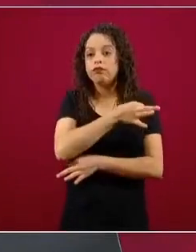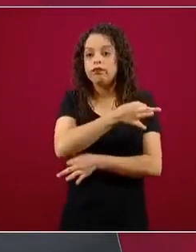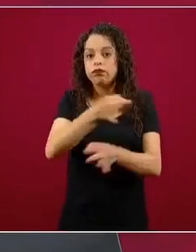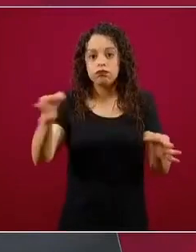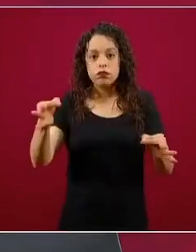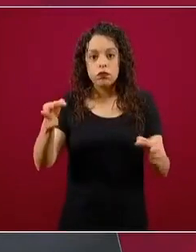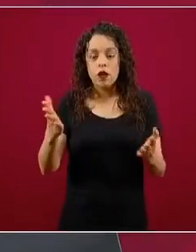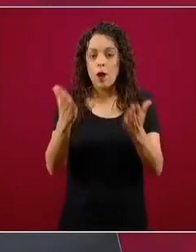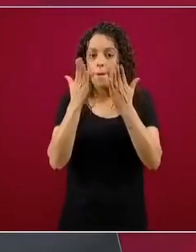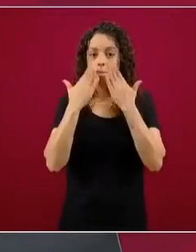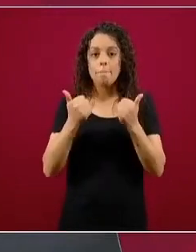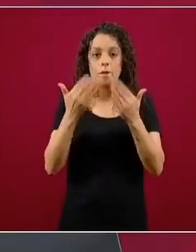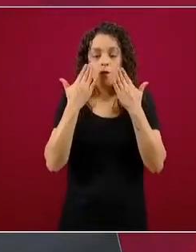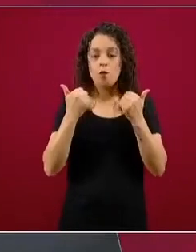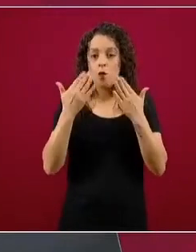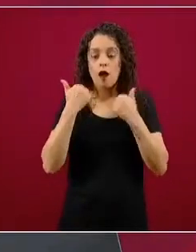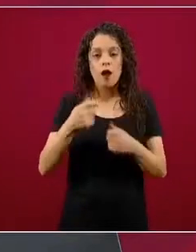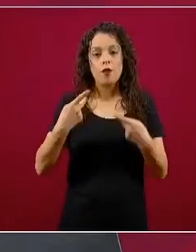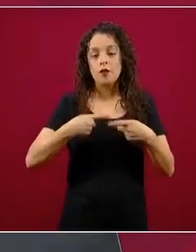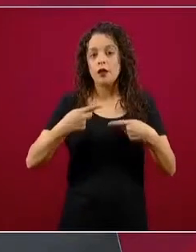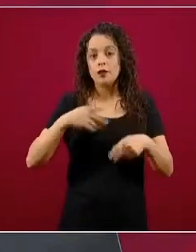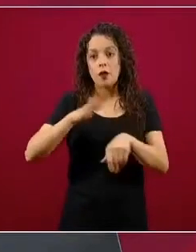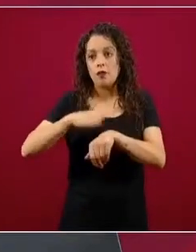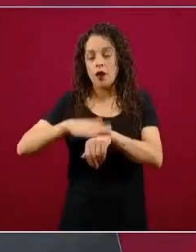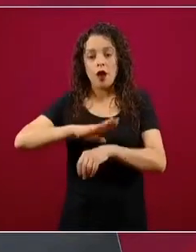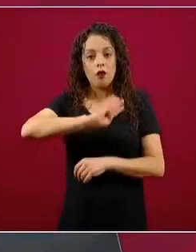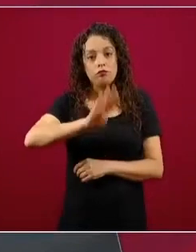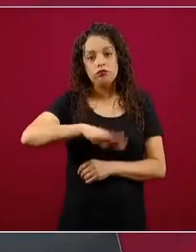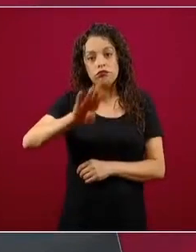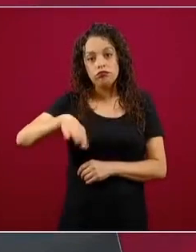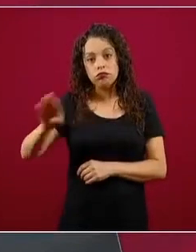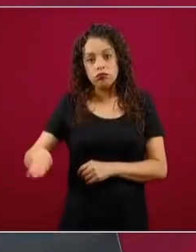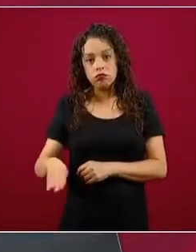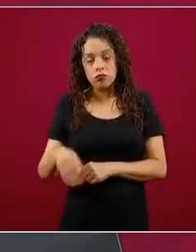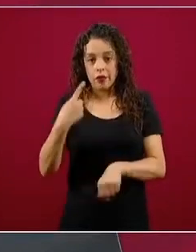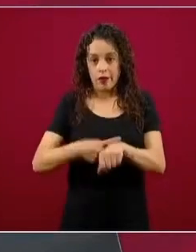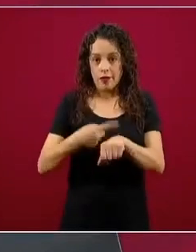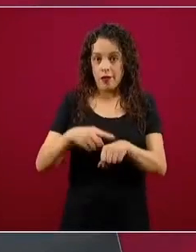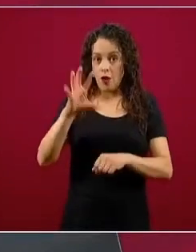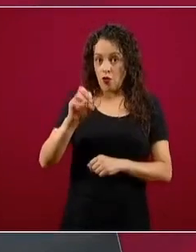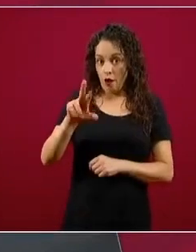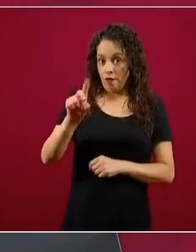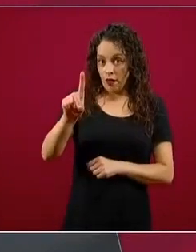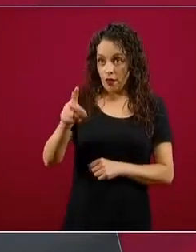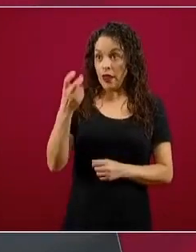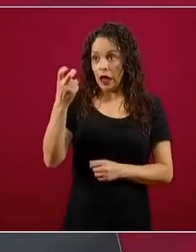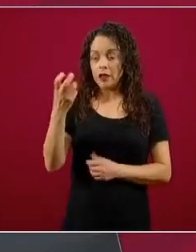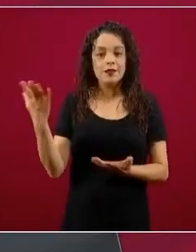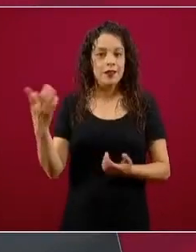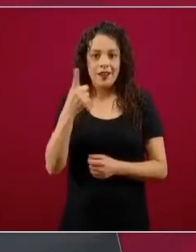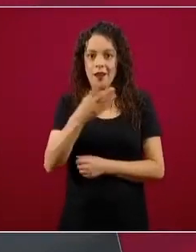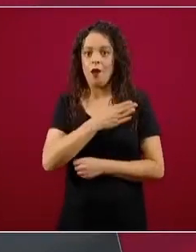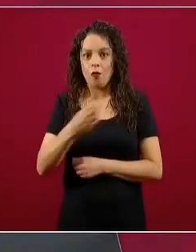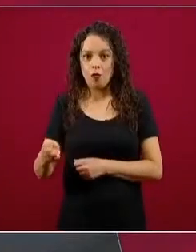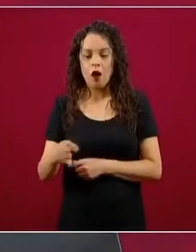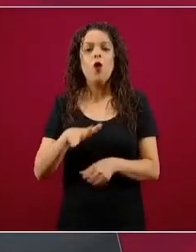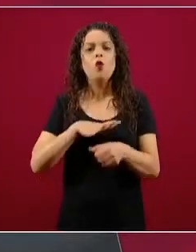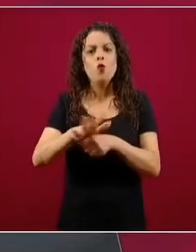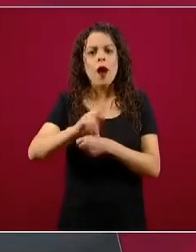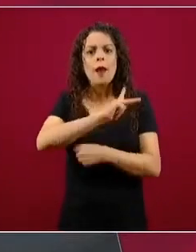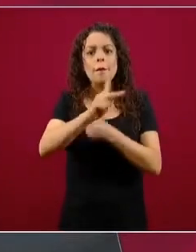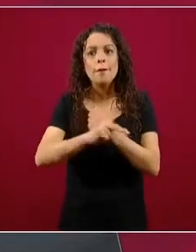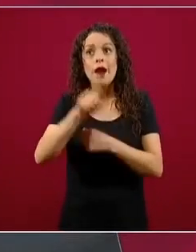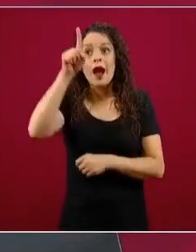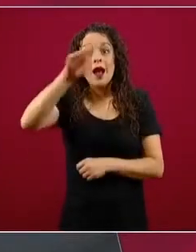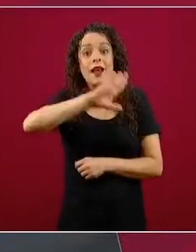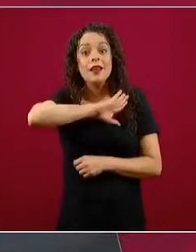tiene decesos, que ya no tiene muertes por COVID, lo cual me parece muy bueno, y es España. Que bueno,